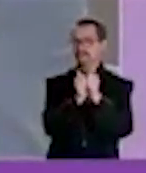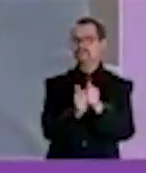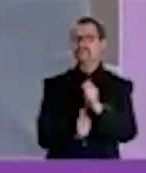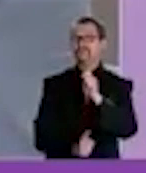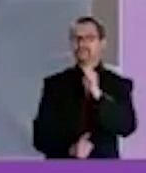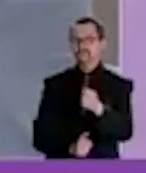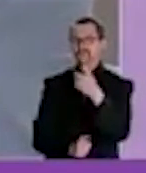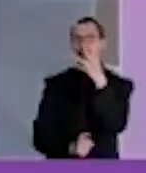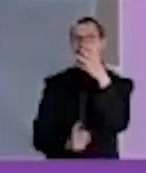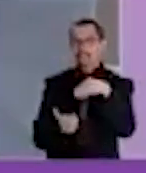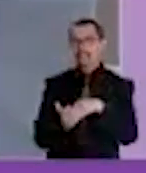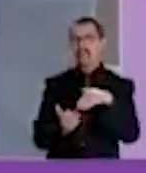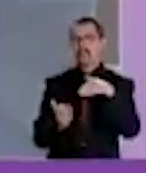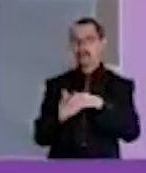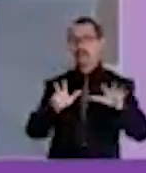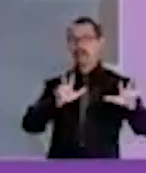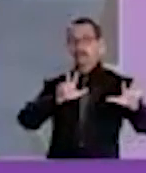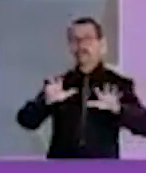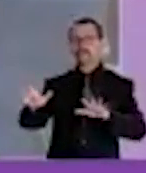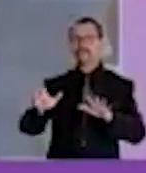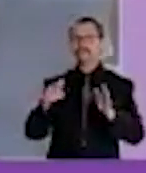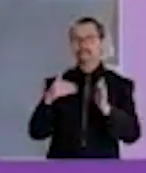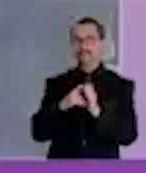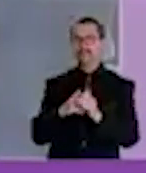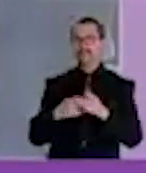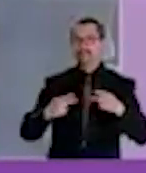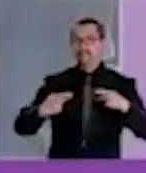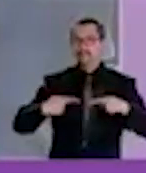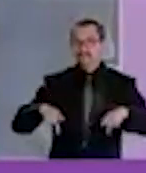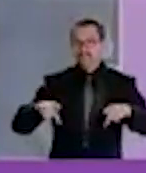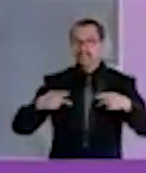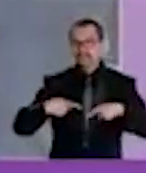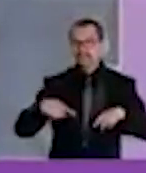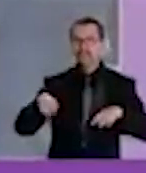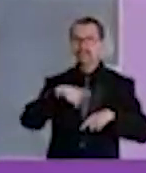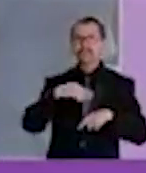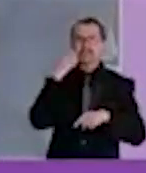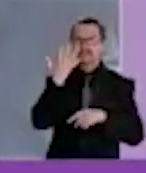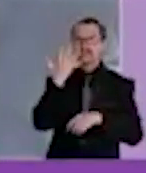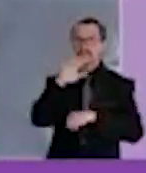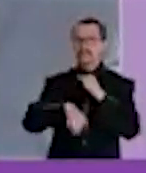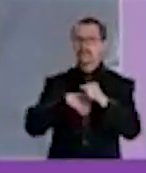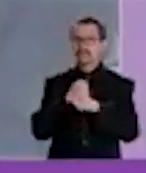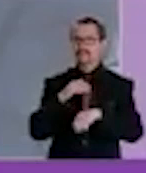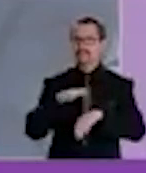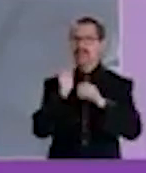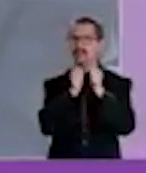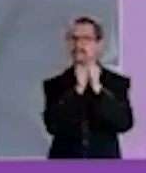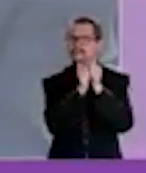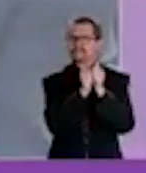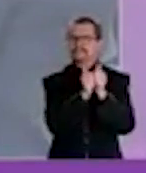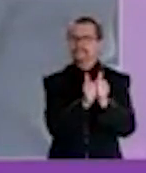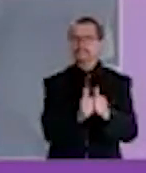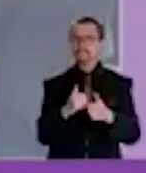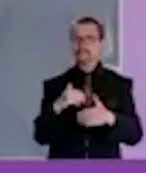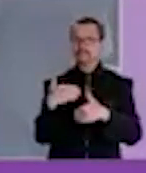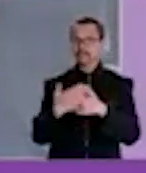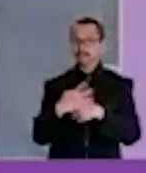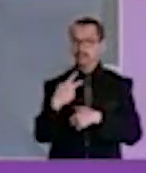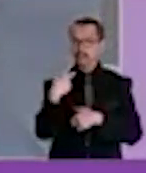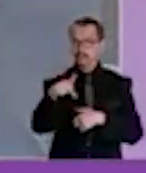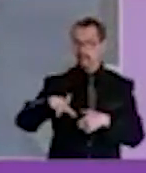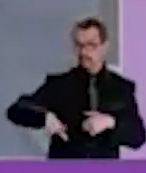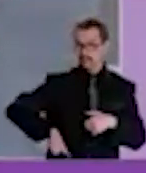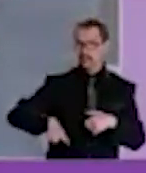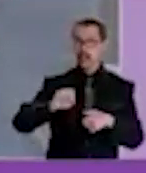personas que han vivido allá más de una década que le ofrecería a su gobierno concretamente sea específico a los mexicanos que regresan pienso por